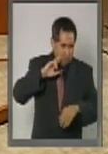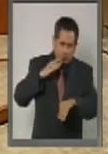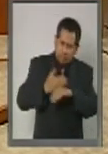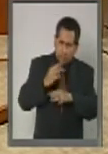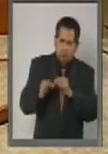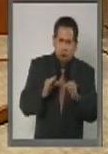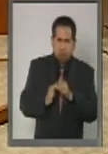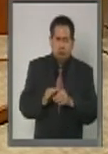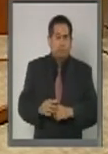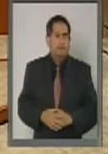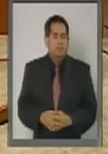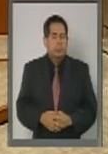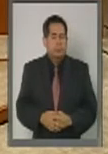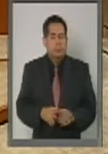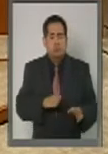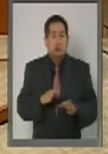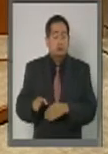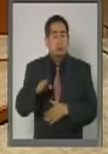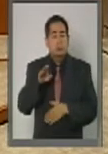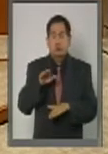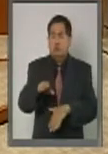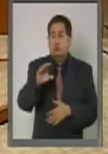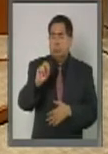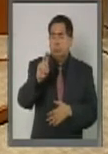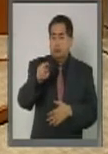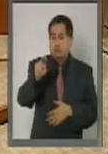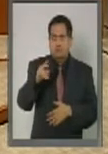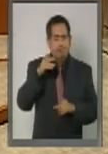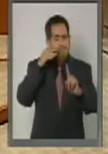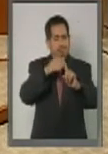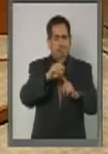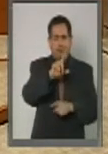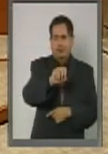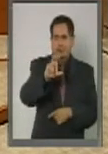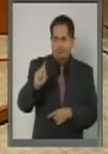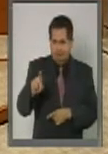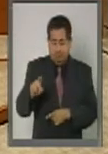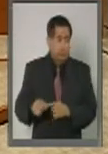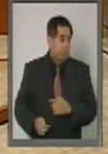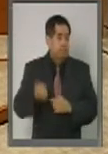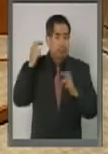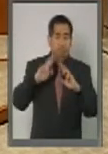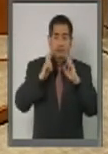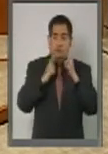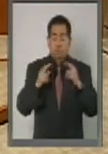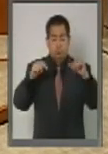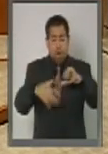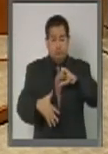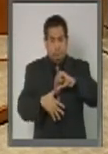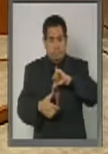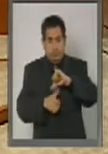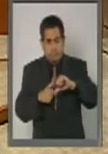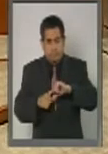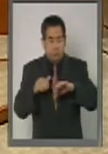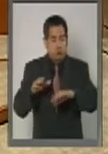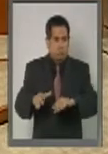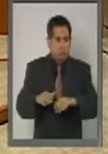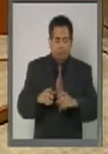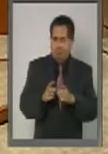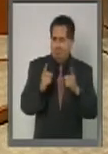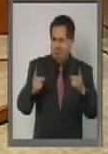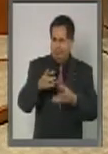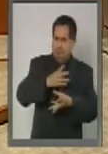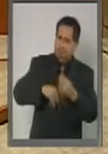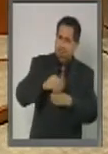Con respecto a la Agenda 2030 de Naciones Unidas, hospedamos la primera reunión de los países de América Latina y el Caribe sobre el desarrollo